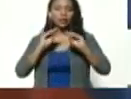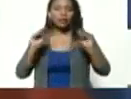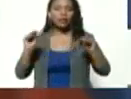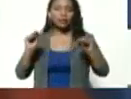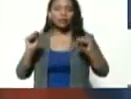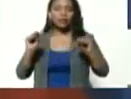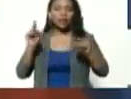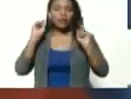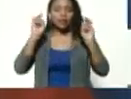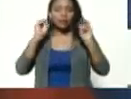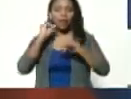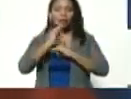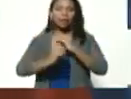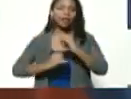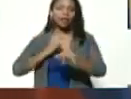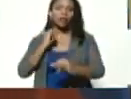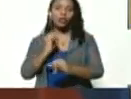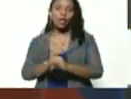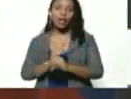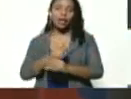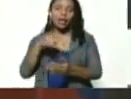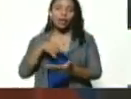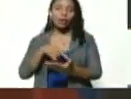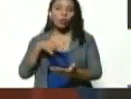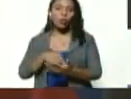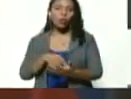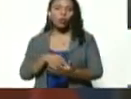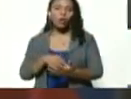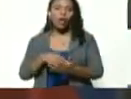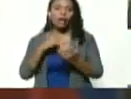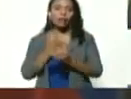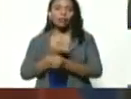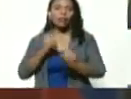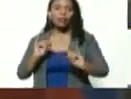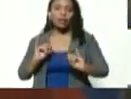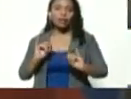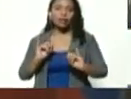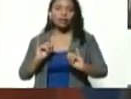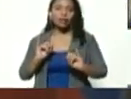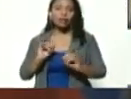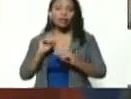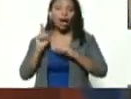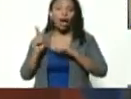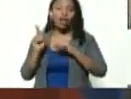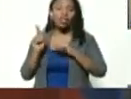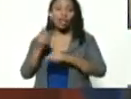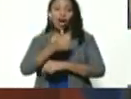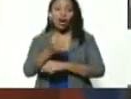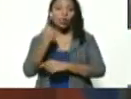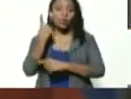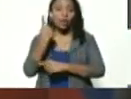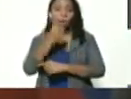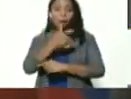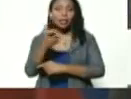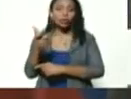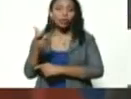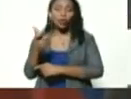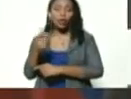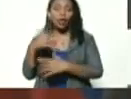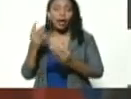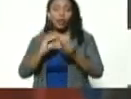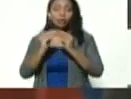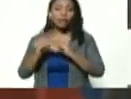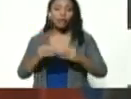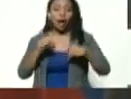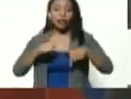del Foro Internacional Carabobo, Desafíos de la Independencia. Y allí cada una de las entidades de que conformamos